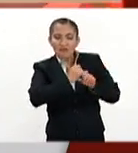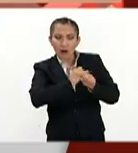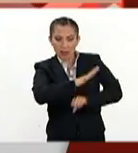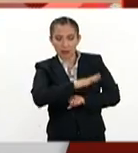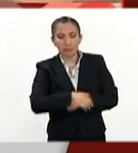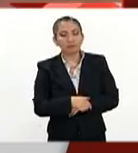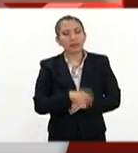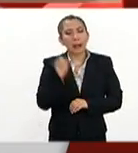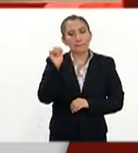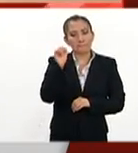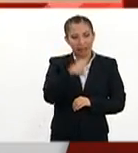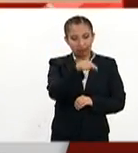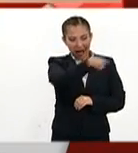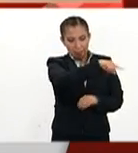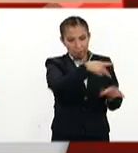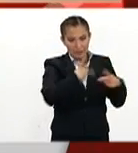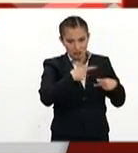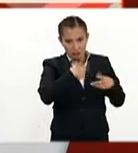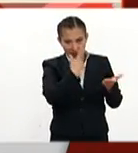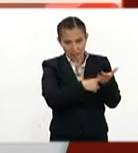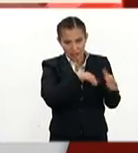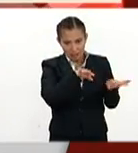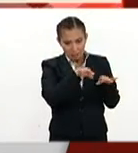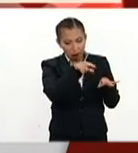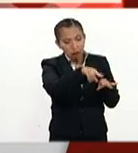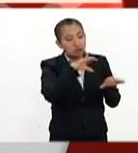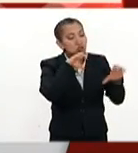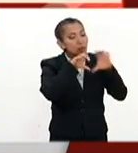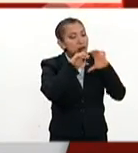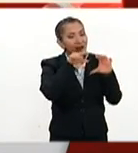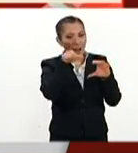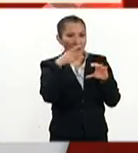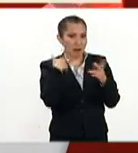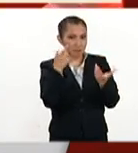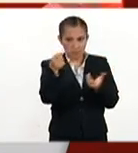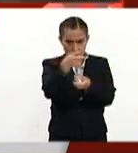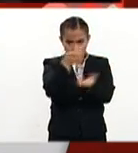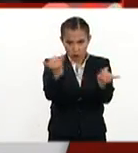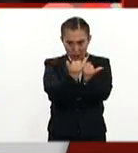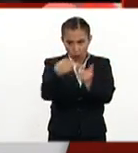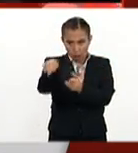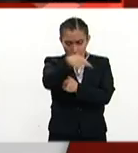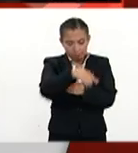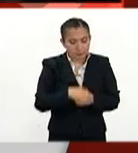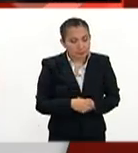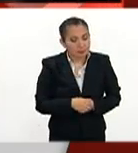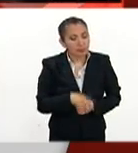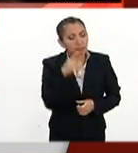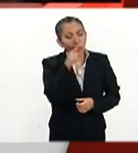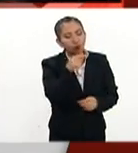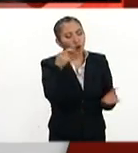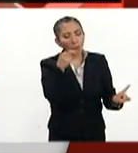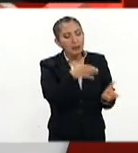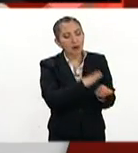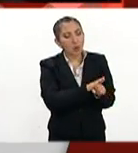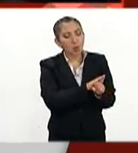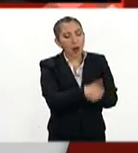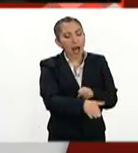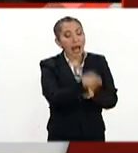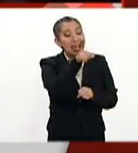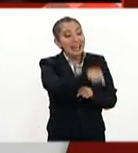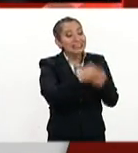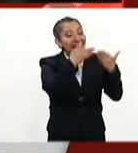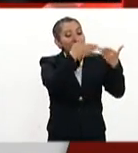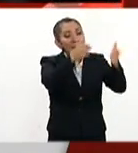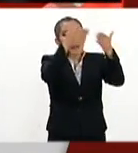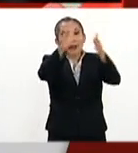bueno, parte de las personas que trabajan en CLIA son comunicadores, como ustedes, Y bueno, uno de nuestros objetivos principales es